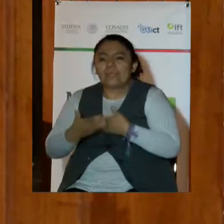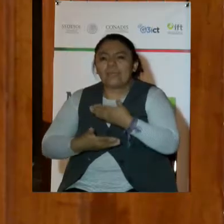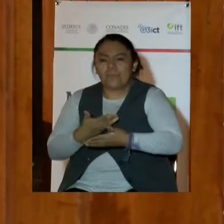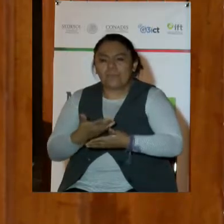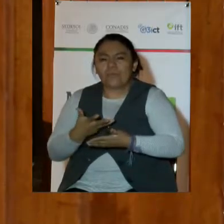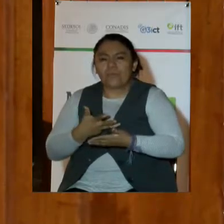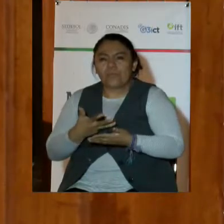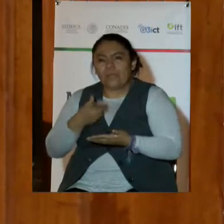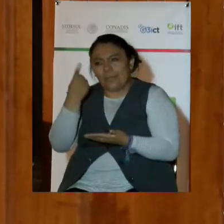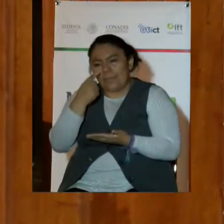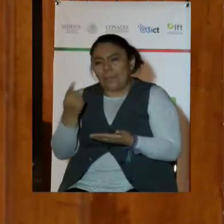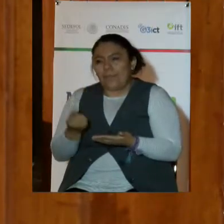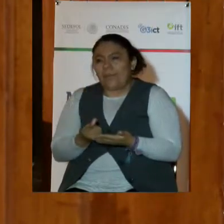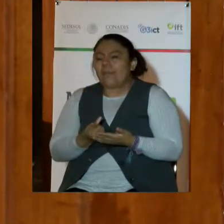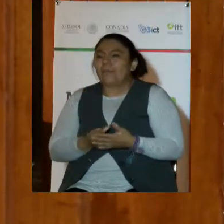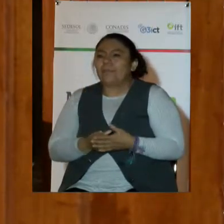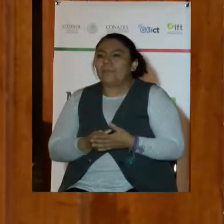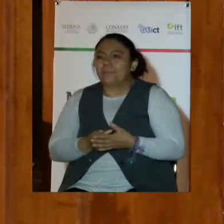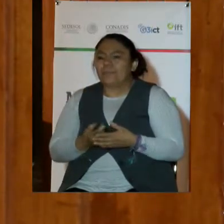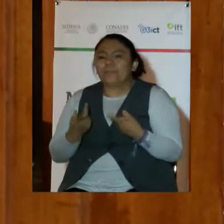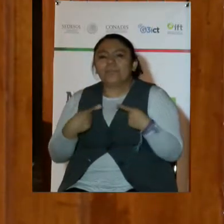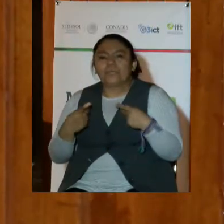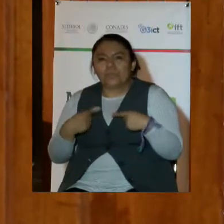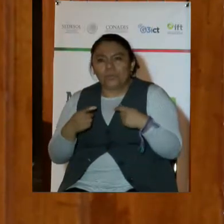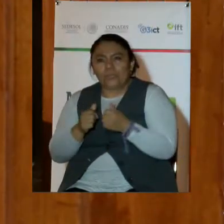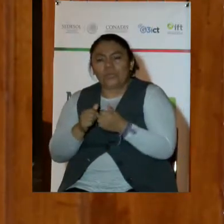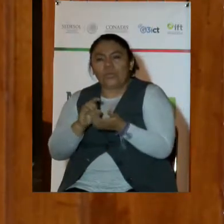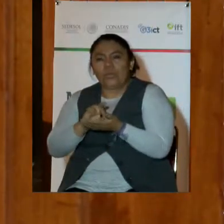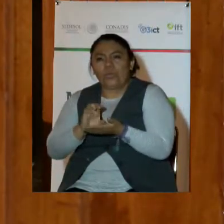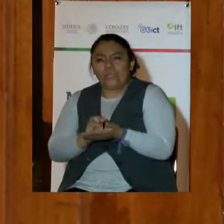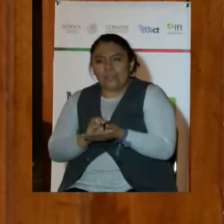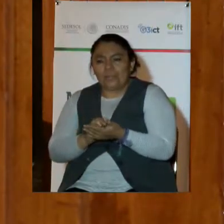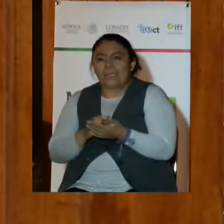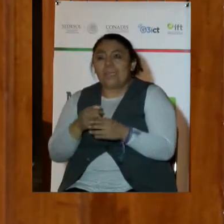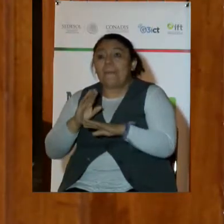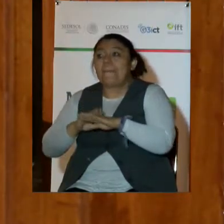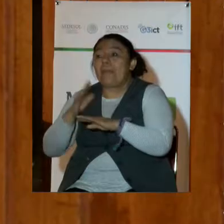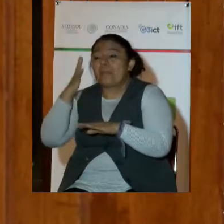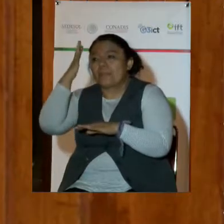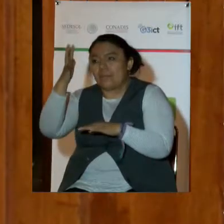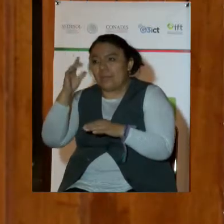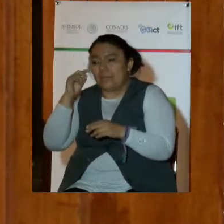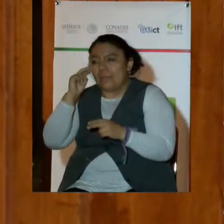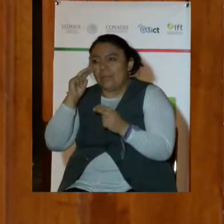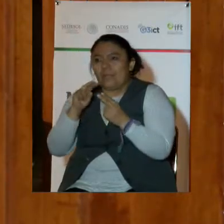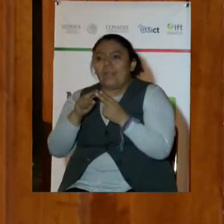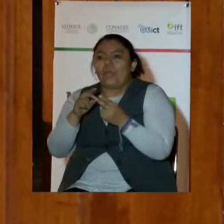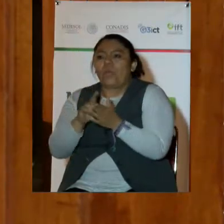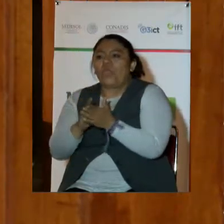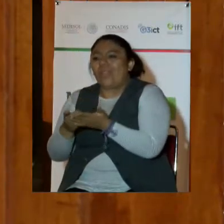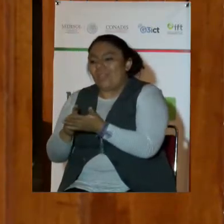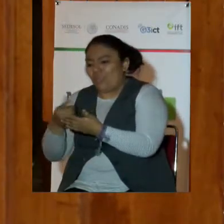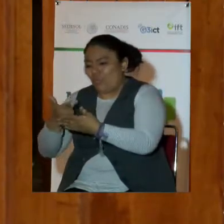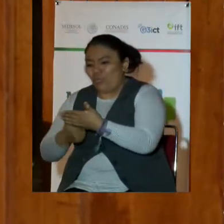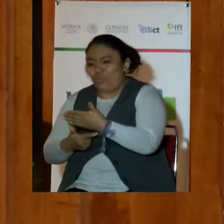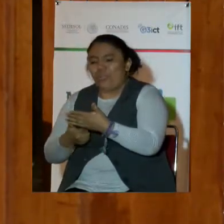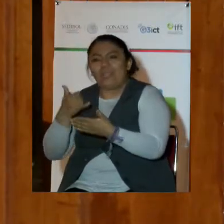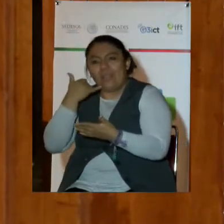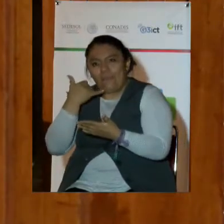si en un futuro podríamos explorar un 411, bueno, el equivalente